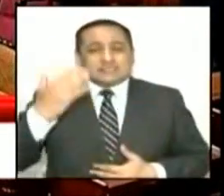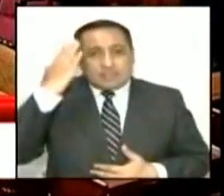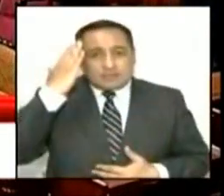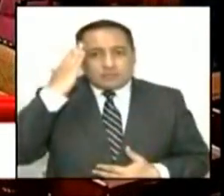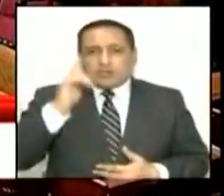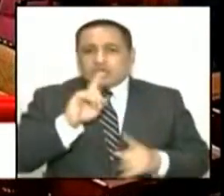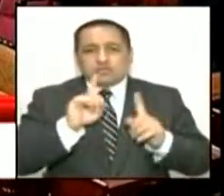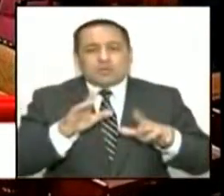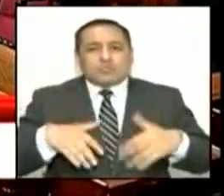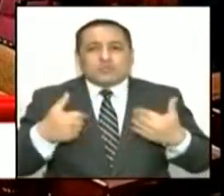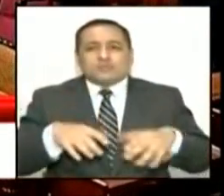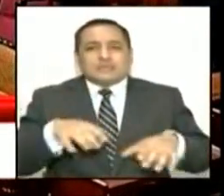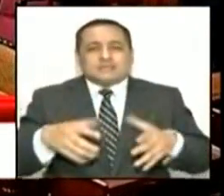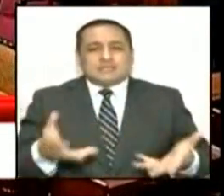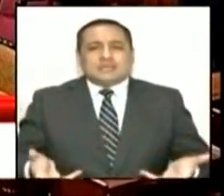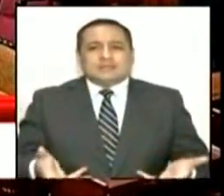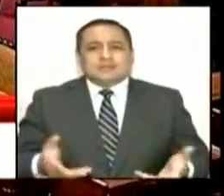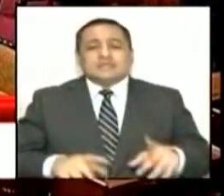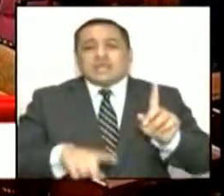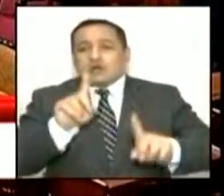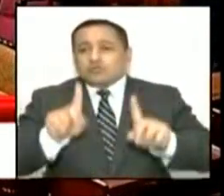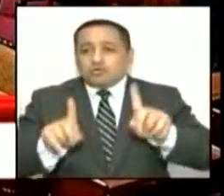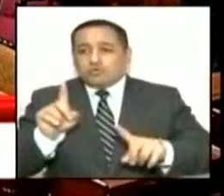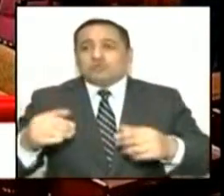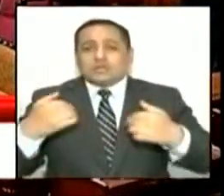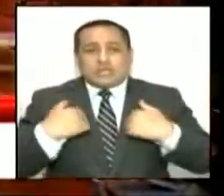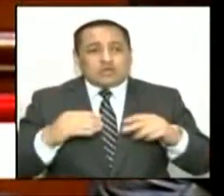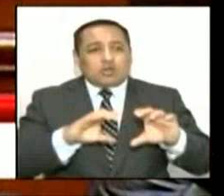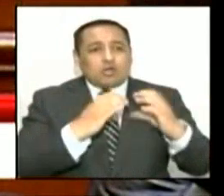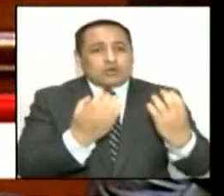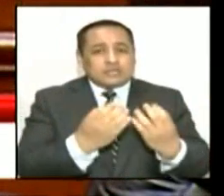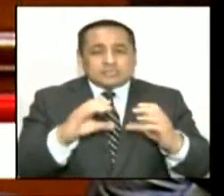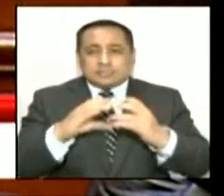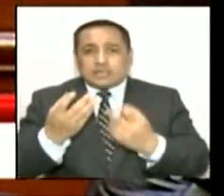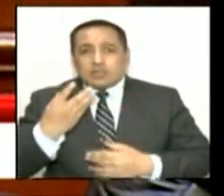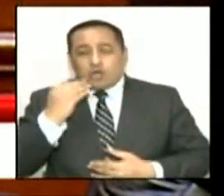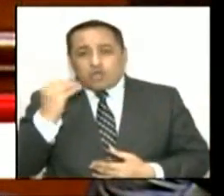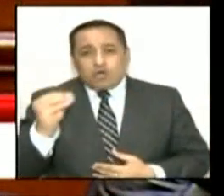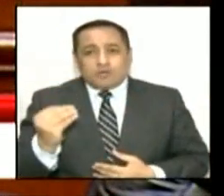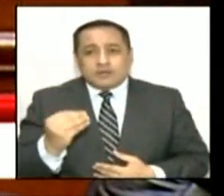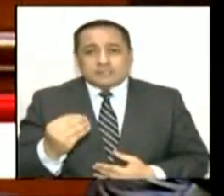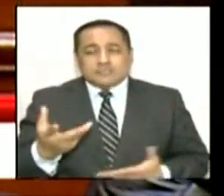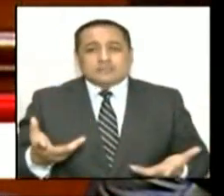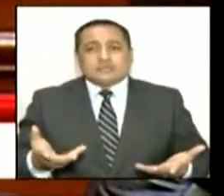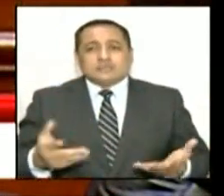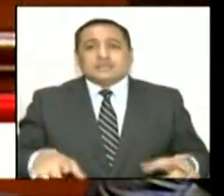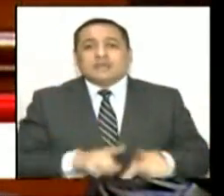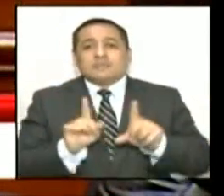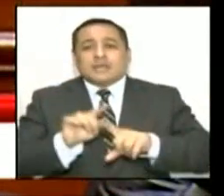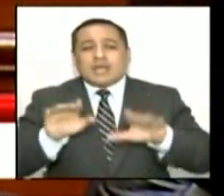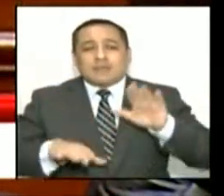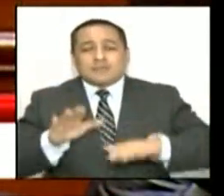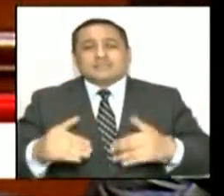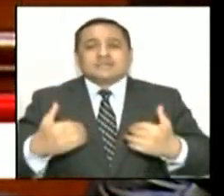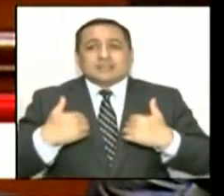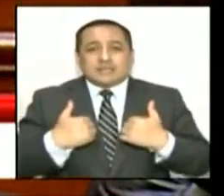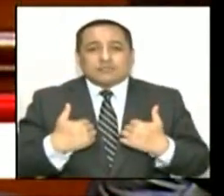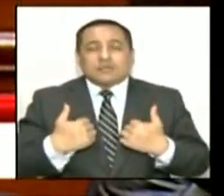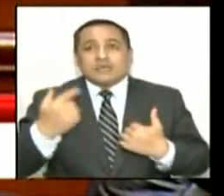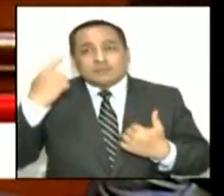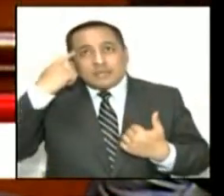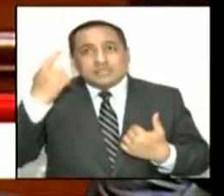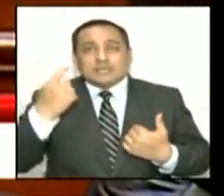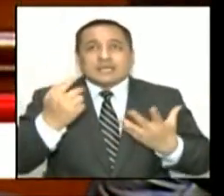que no podemos hacer. Y aquellos que somos congresistas novatos, en este caso, a veces hemos tenido